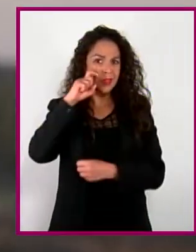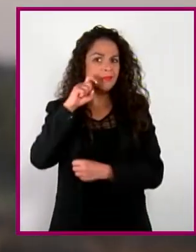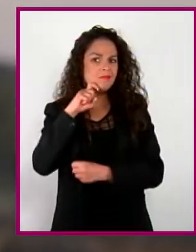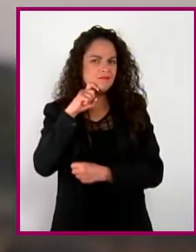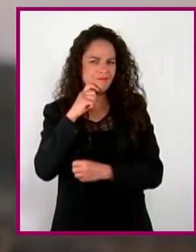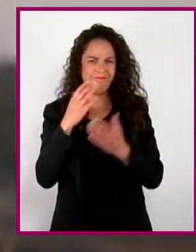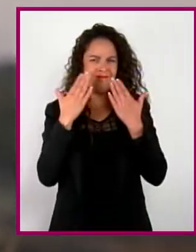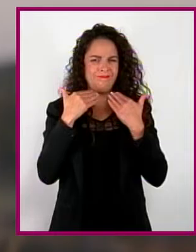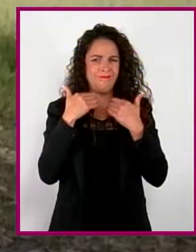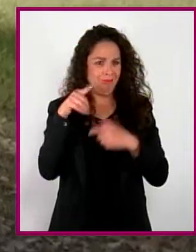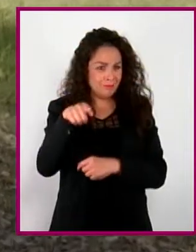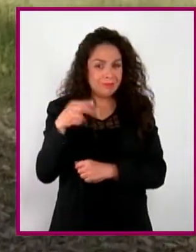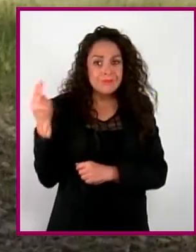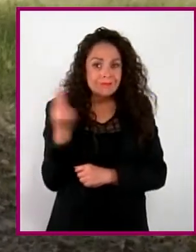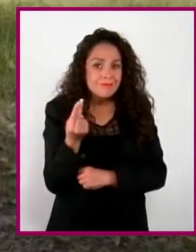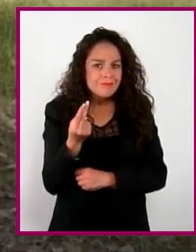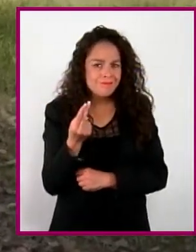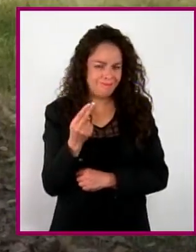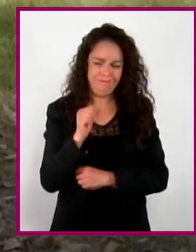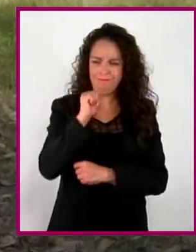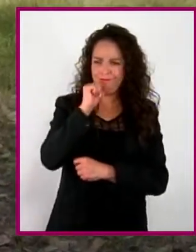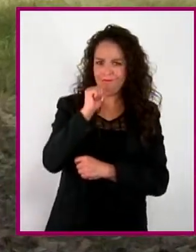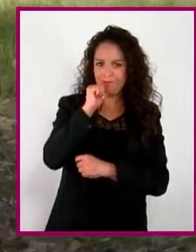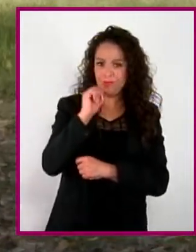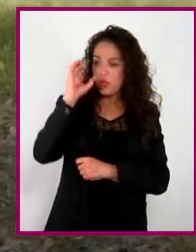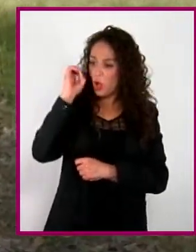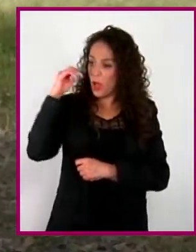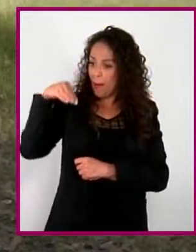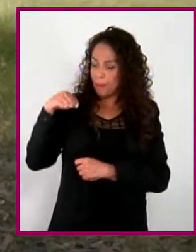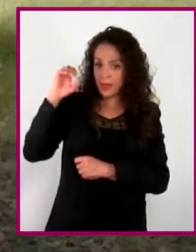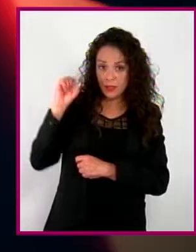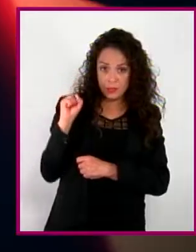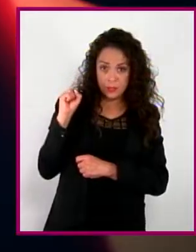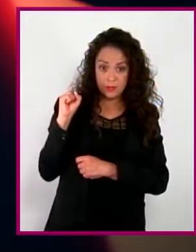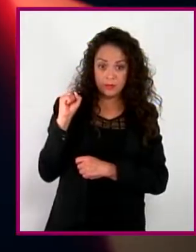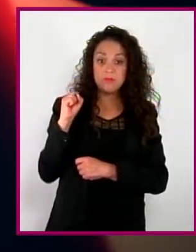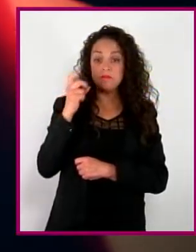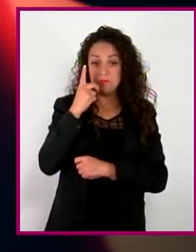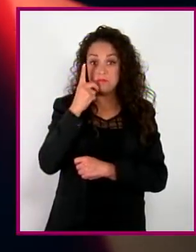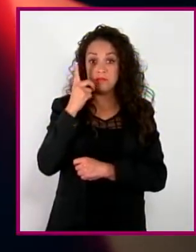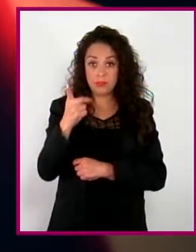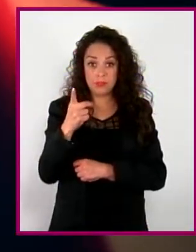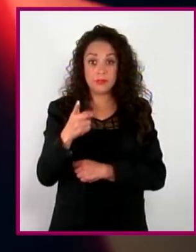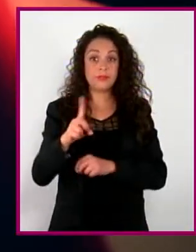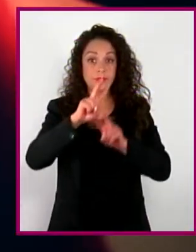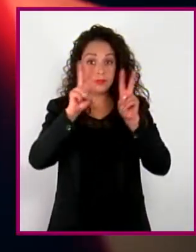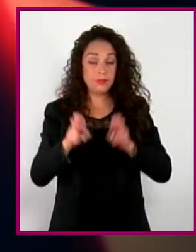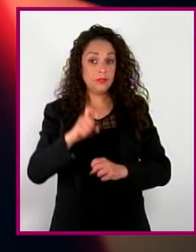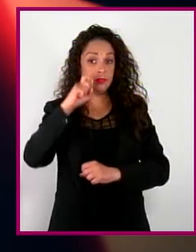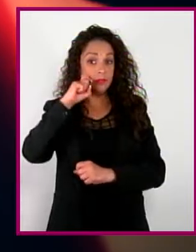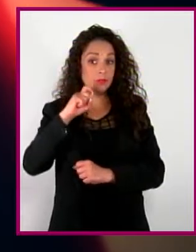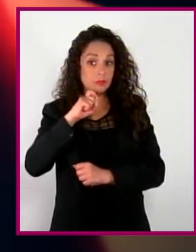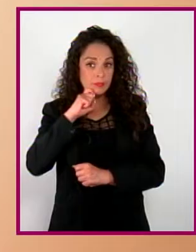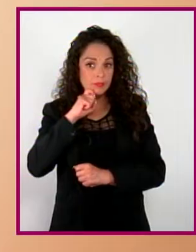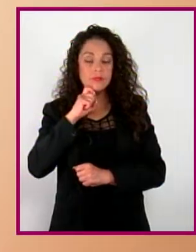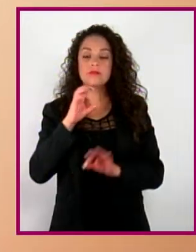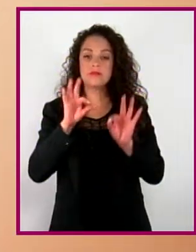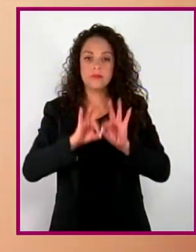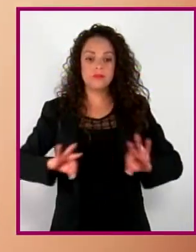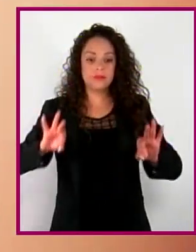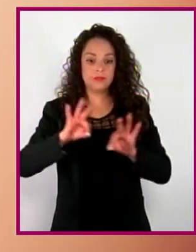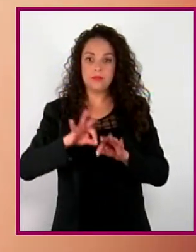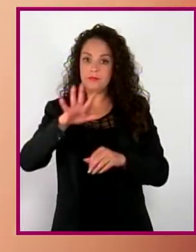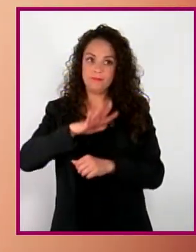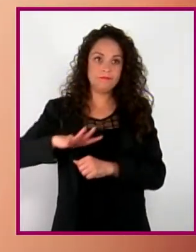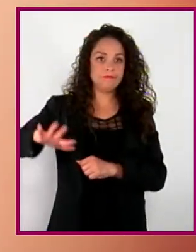necesitan. La Organización Mundial de la Salud, OMS, considera la sexualidad como una dimensión global para el